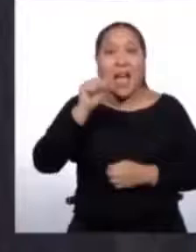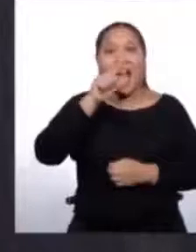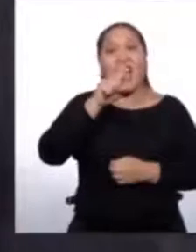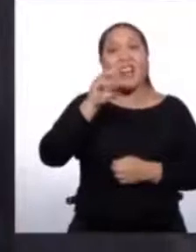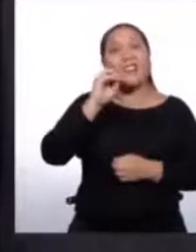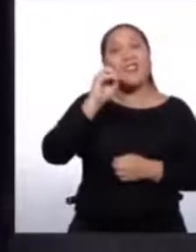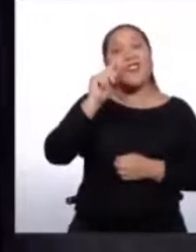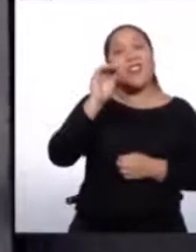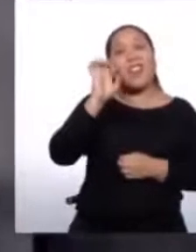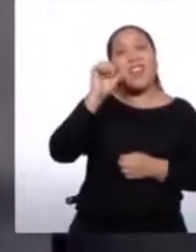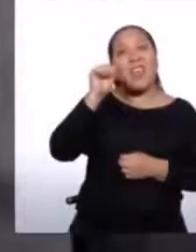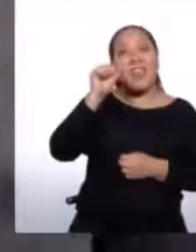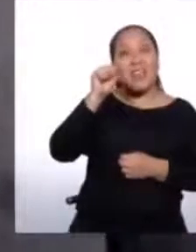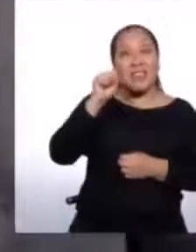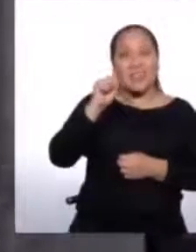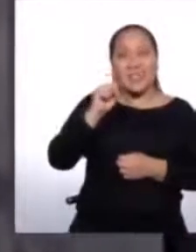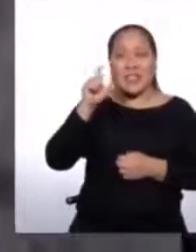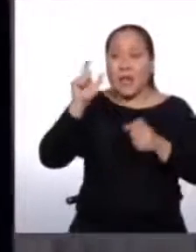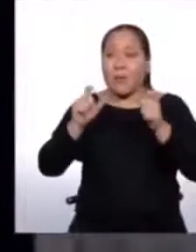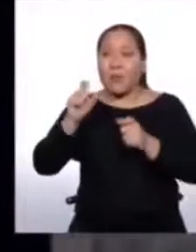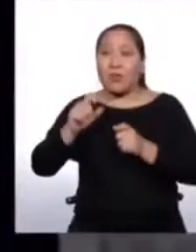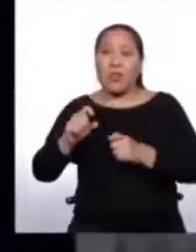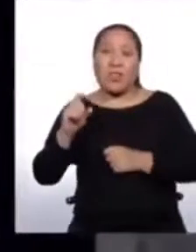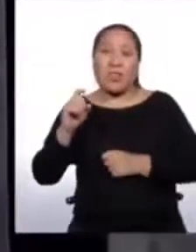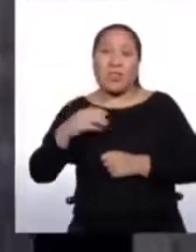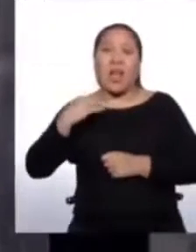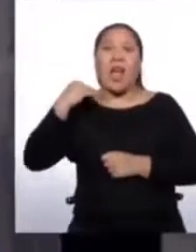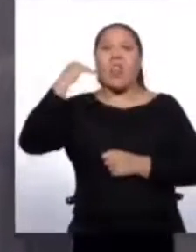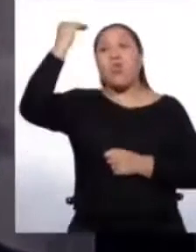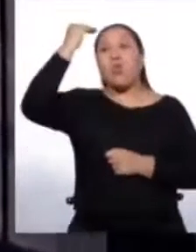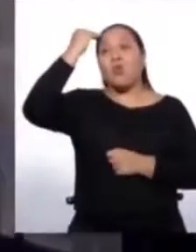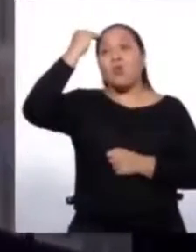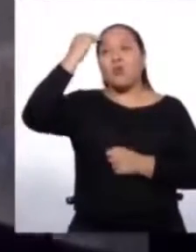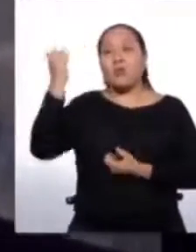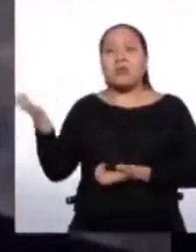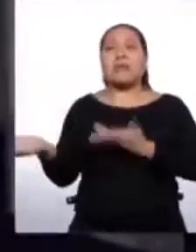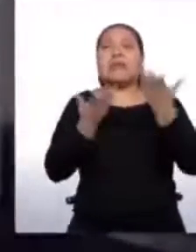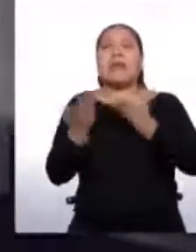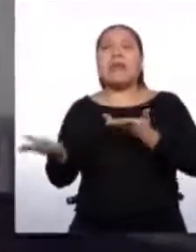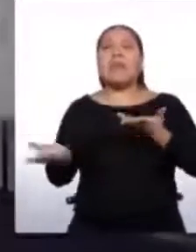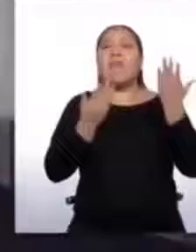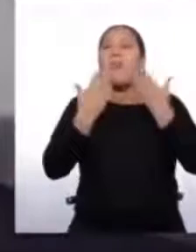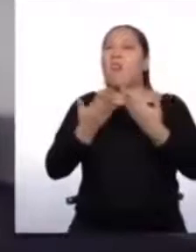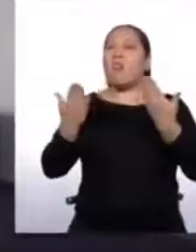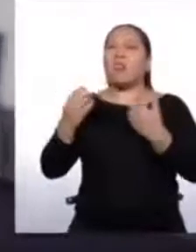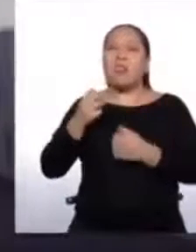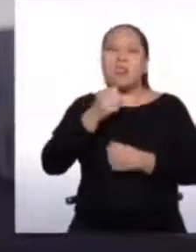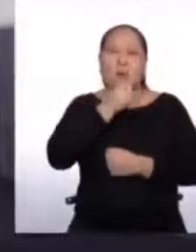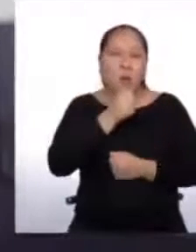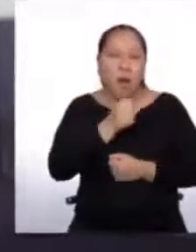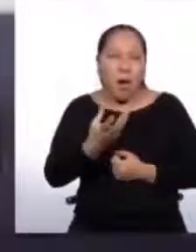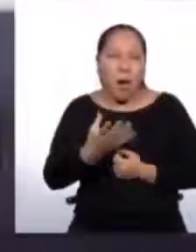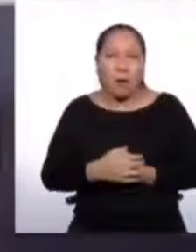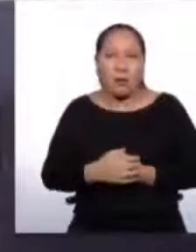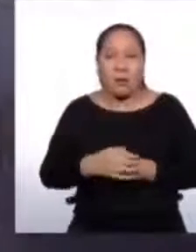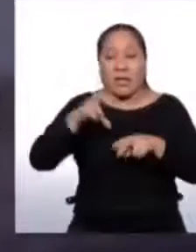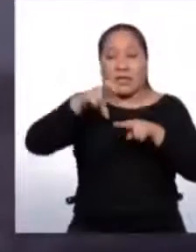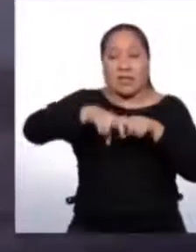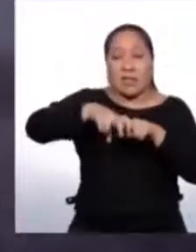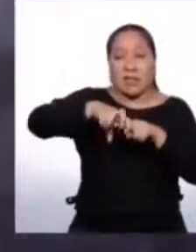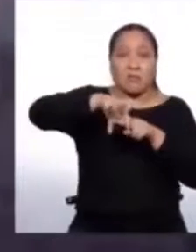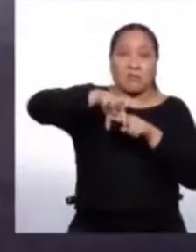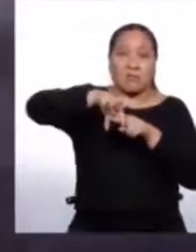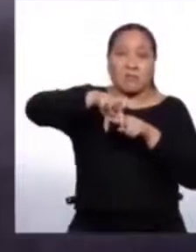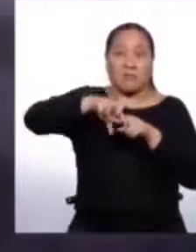eran los recintos aéreos donde las personas mayores enviaban las cosas que no servían para nada. Se encontraban allí sillas cojas,